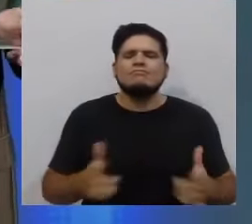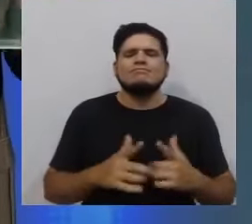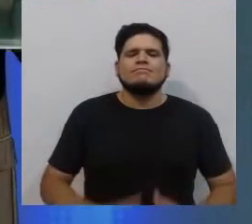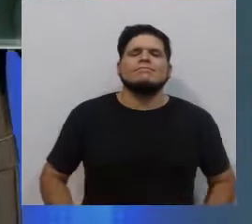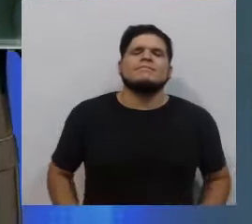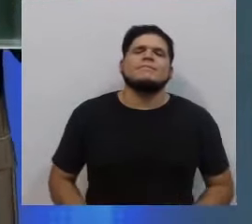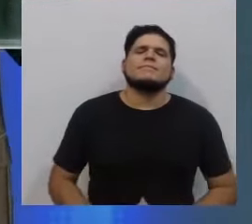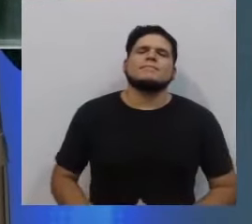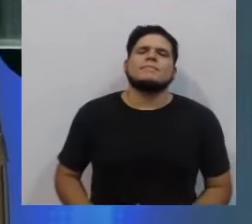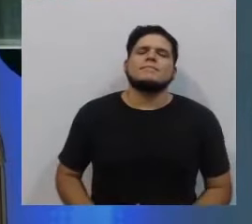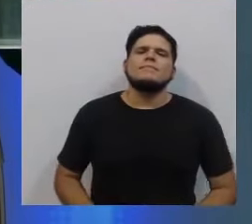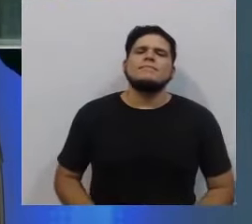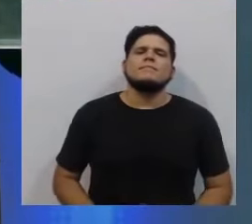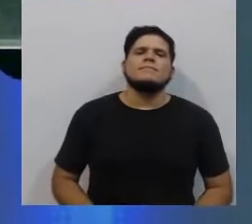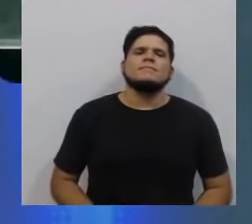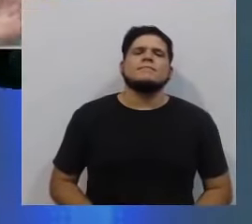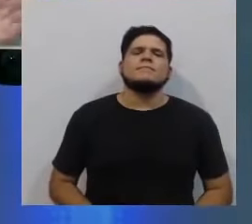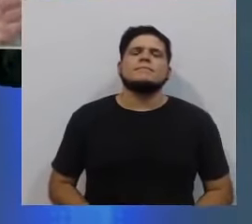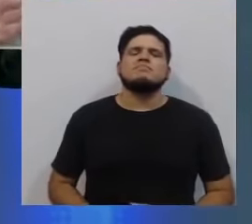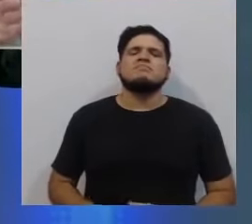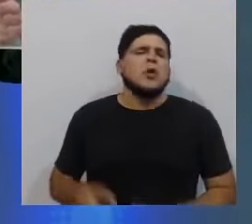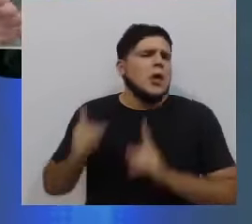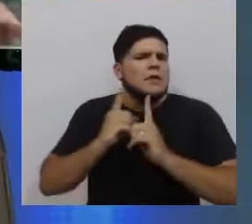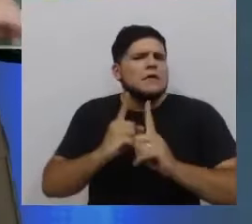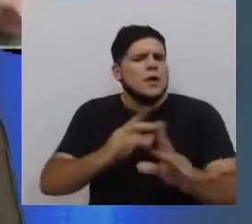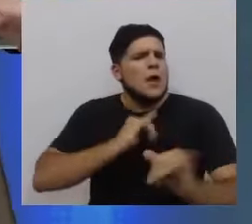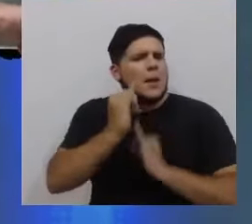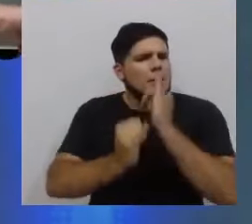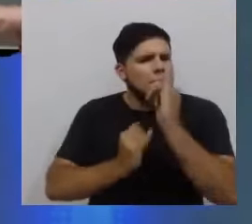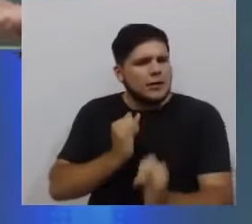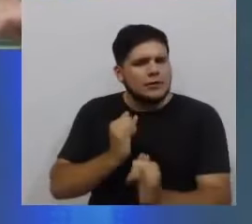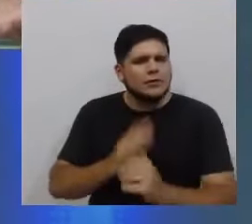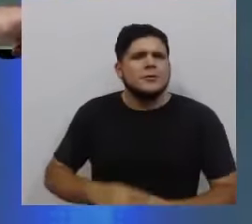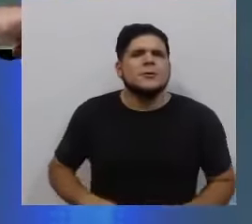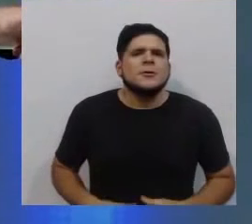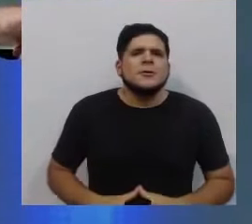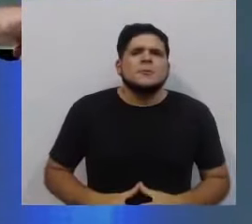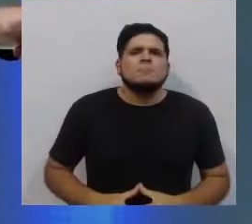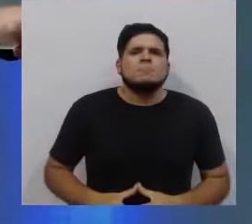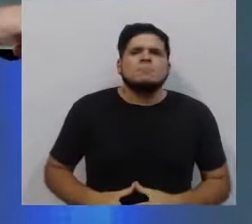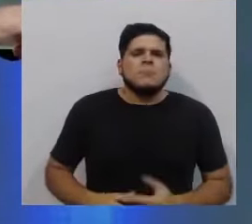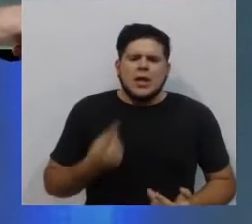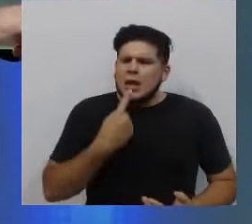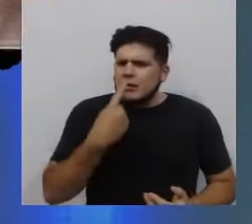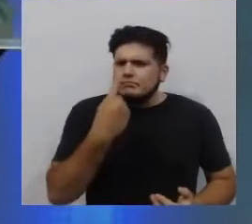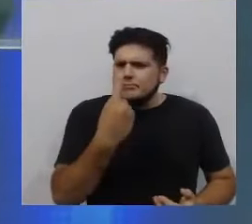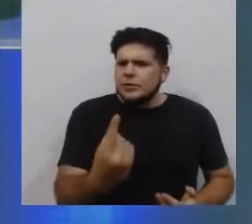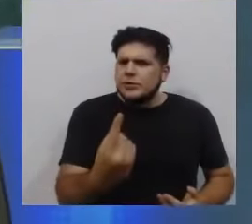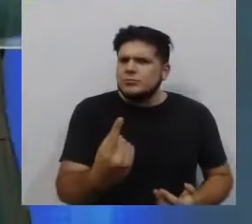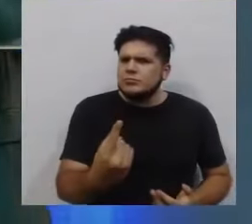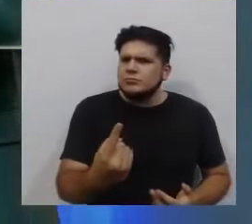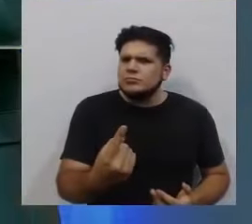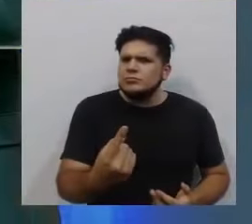les declaré como la mano de mi dios había sido buena sobre mí él le